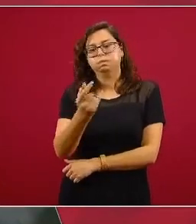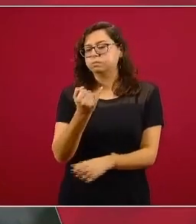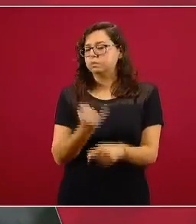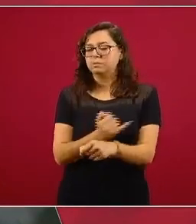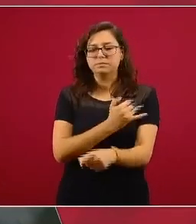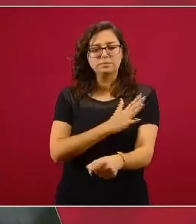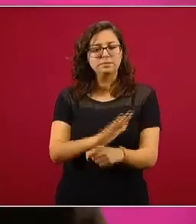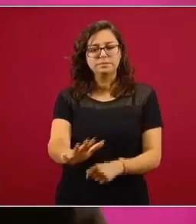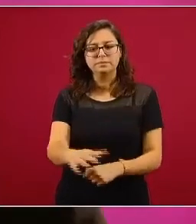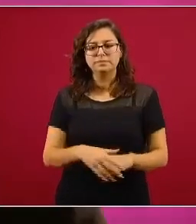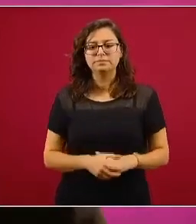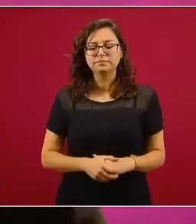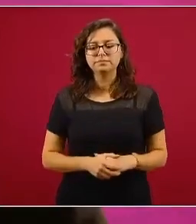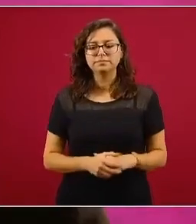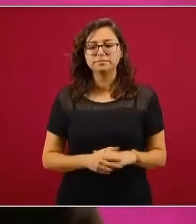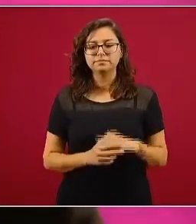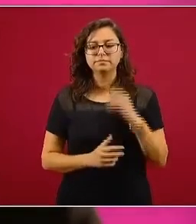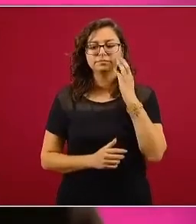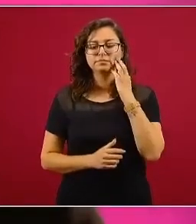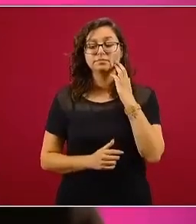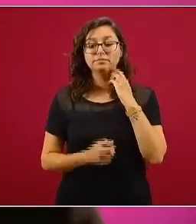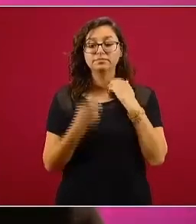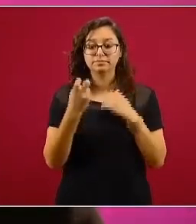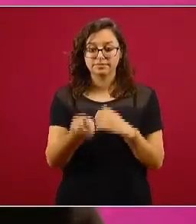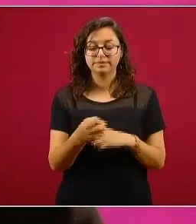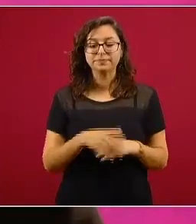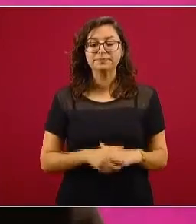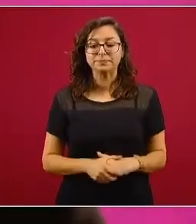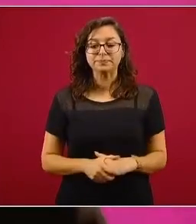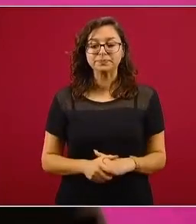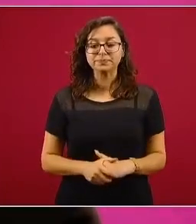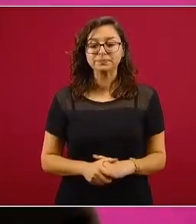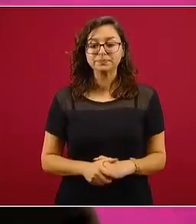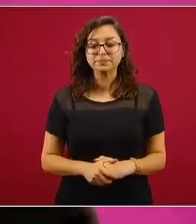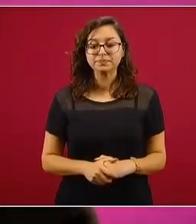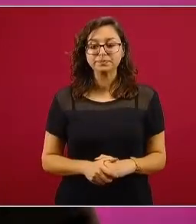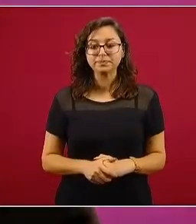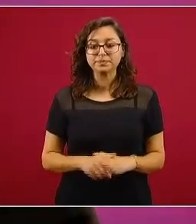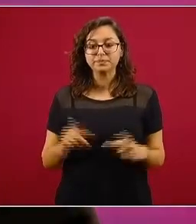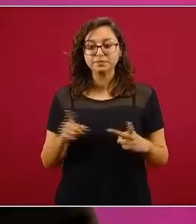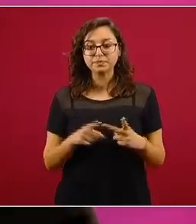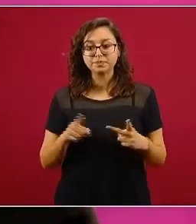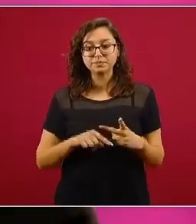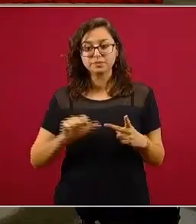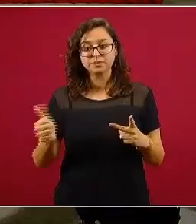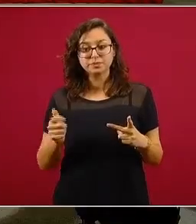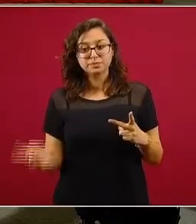perpetua. Y esta es la situación, Natalia. Y usted había hecho una segunda pregunta.